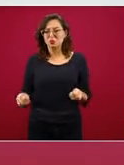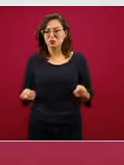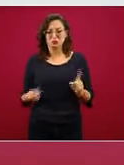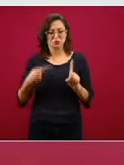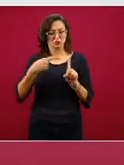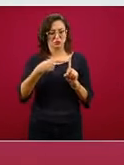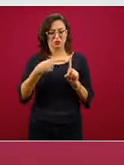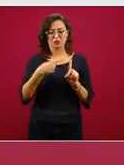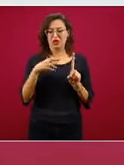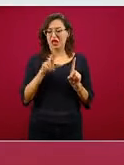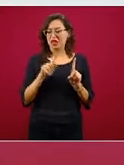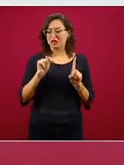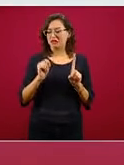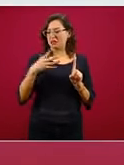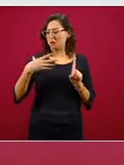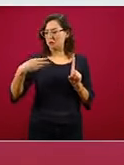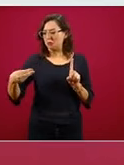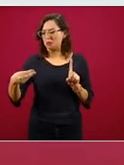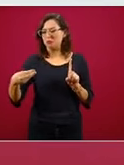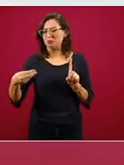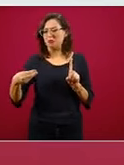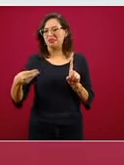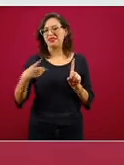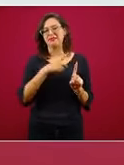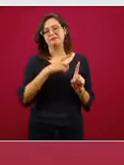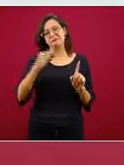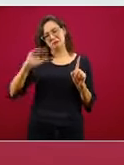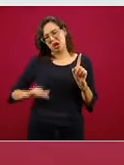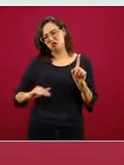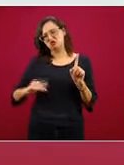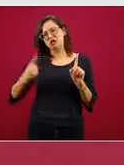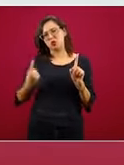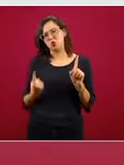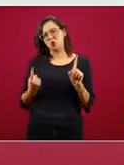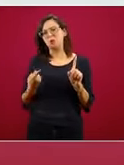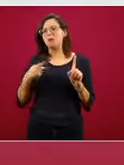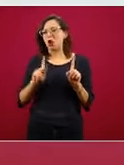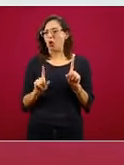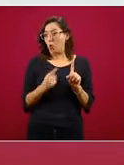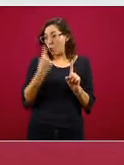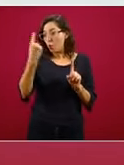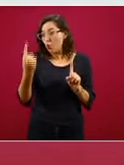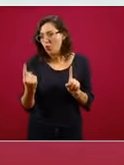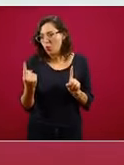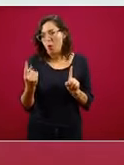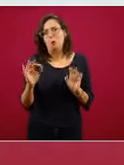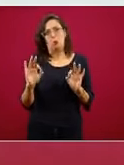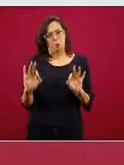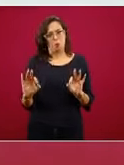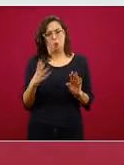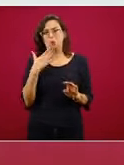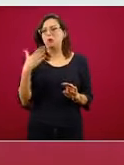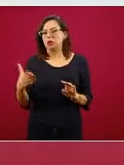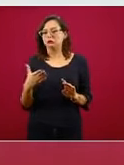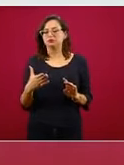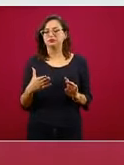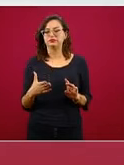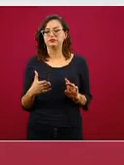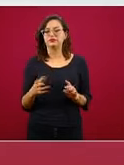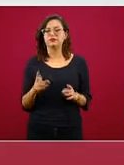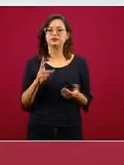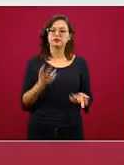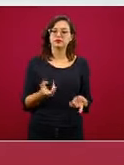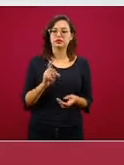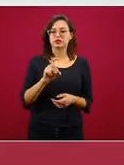un número RT, deseablemente tiene que estar por debajo de 1, pero al menos 1 es un gran logro. Esto estamos hablando del